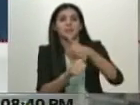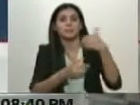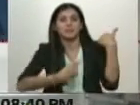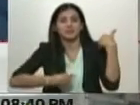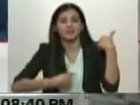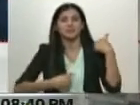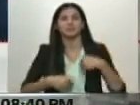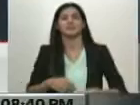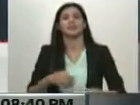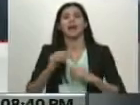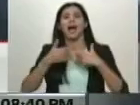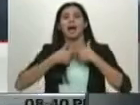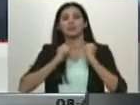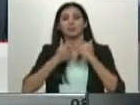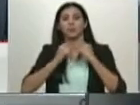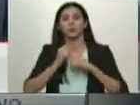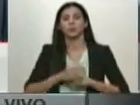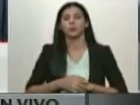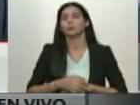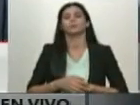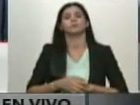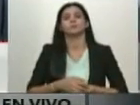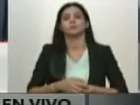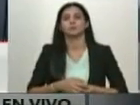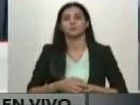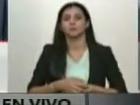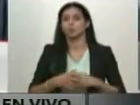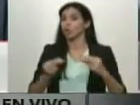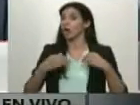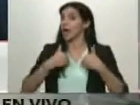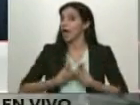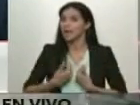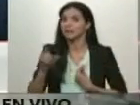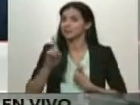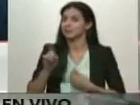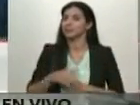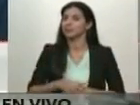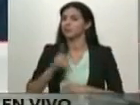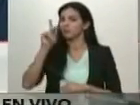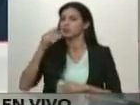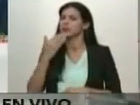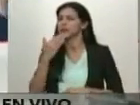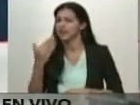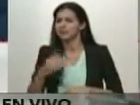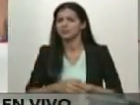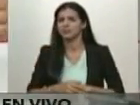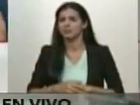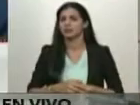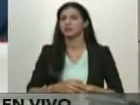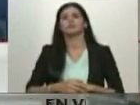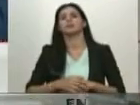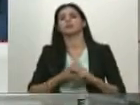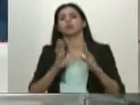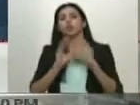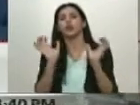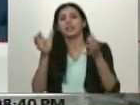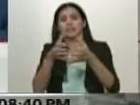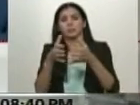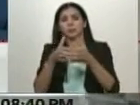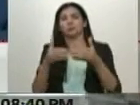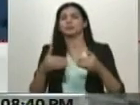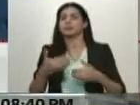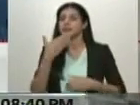Bolivariana de Venezuela, incansable. Quiero agradecer al profesor Aristóbulo todo el esfuerzo que está haciendo y a todo el equipo